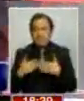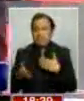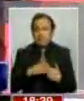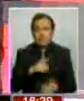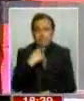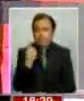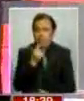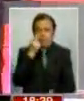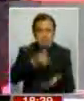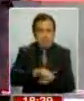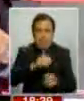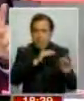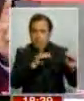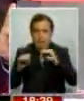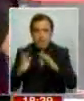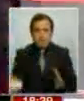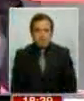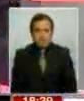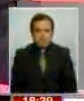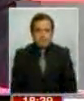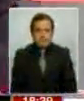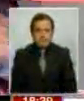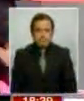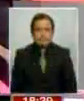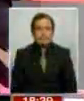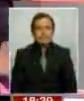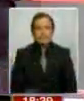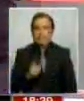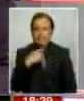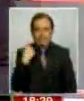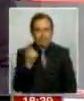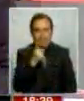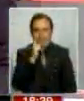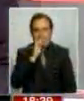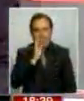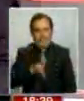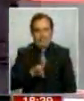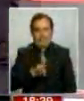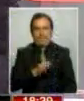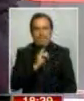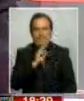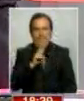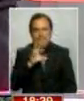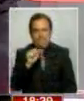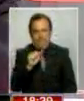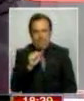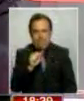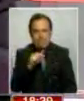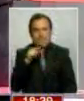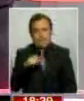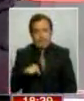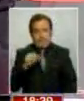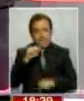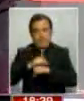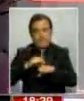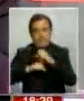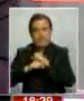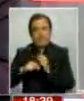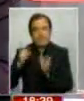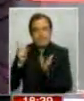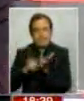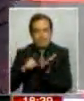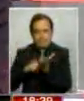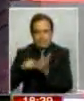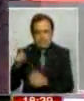igual. Sí, con o sin reforma tributaria, todos tenemos que pagar IVA. Entonces, no me metas en ese saco. Esta estructura la pagan los demás